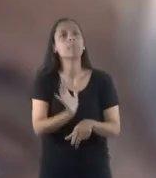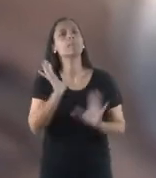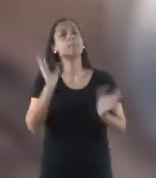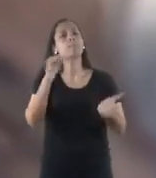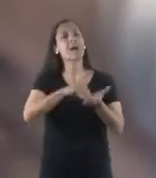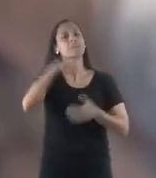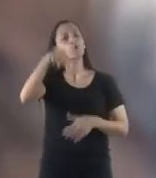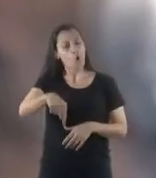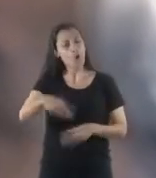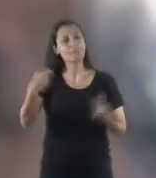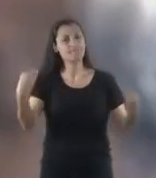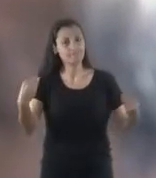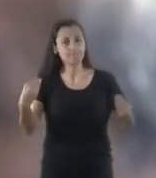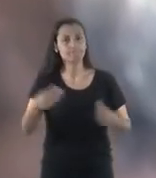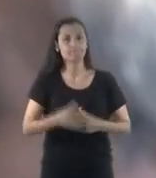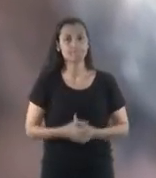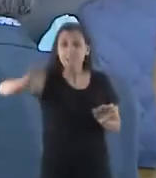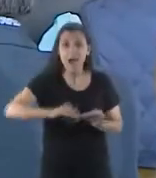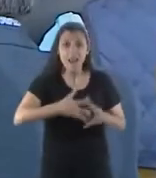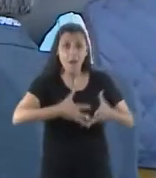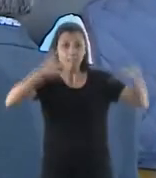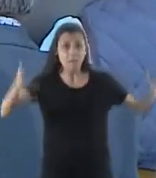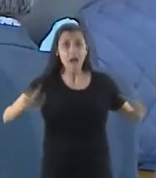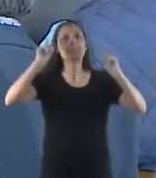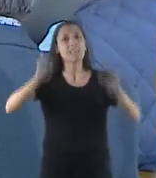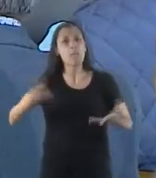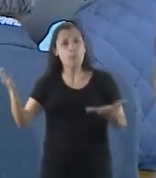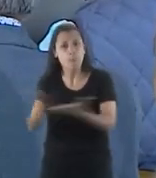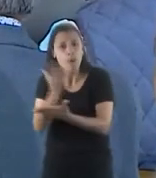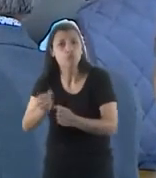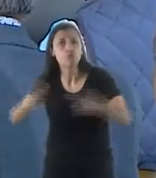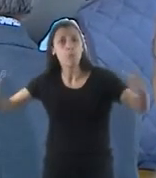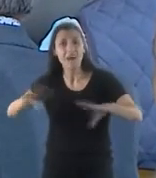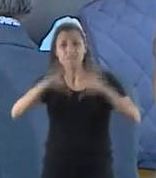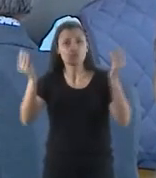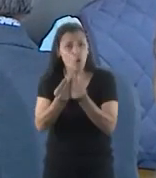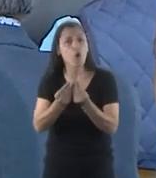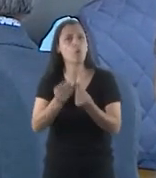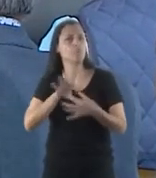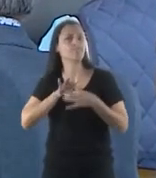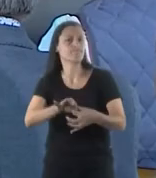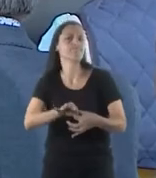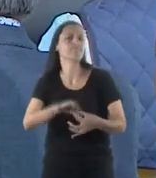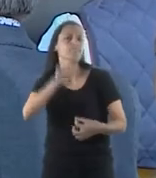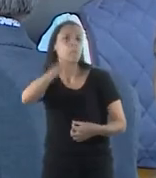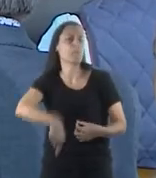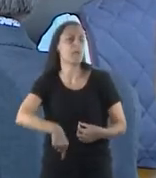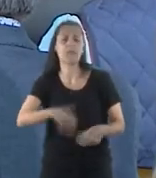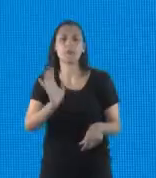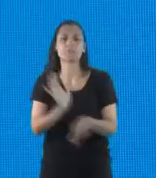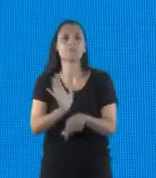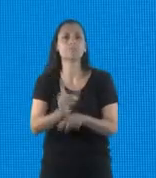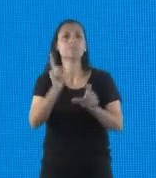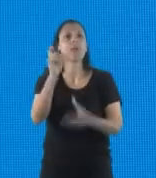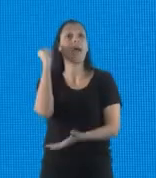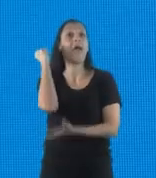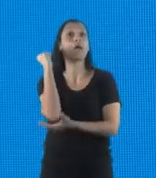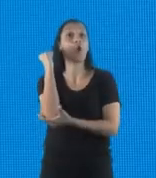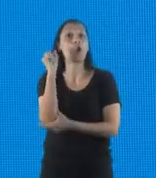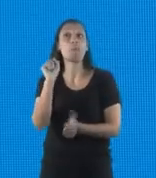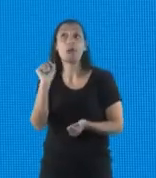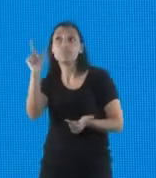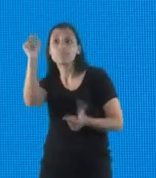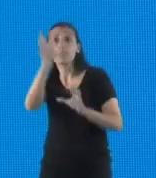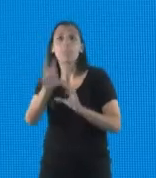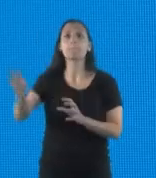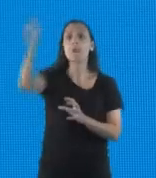de superficie sembrada y aumento de la capacidad productiva, también hablamos de impacto en las economías regionales.